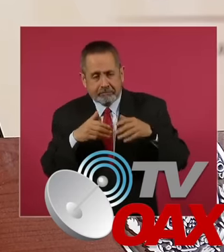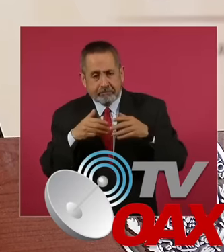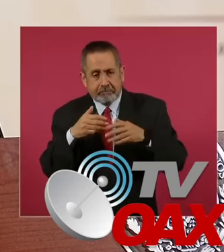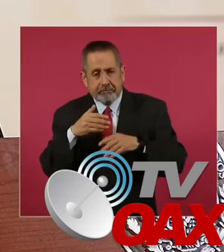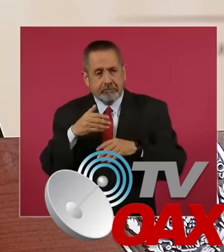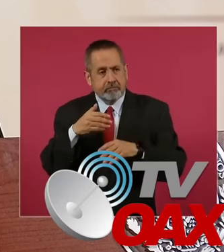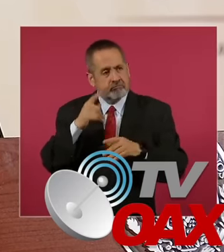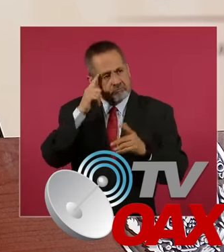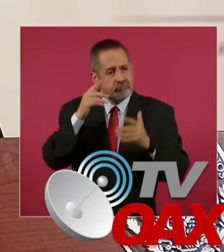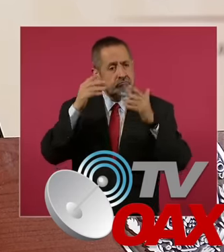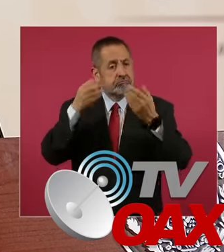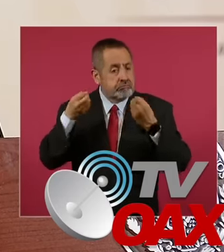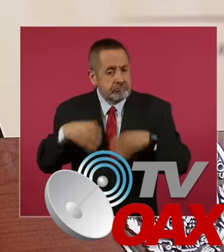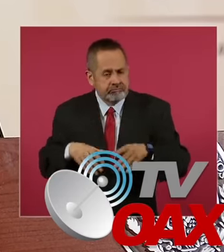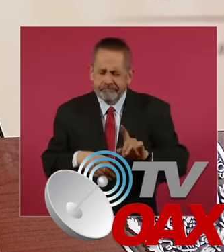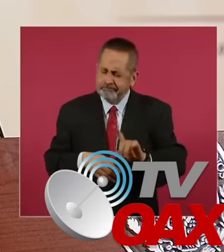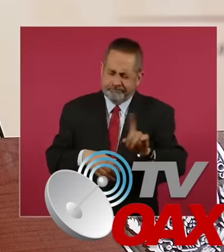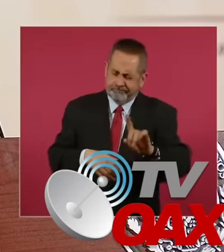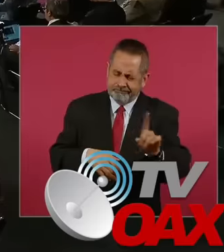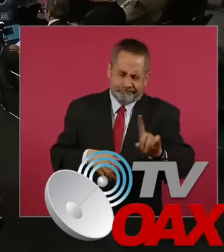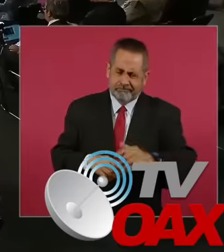Ya no es el tiempo de antes,